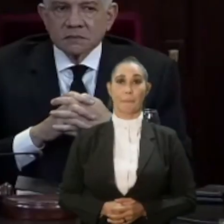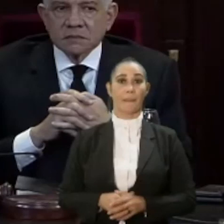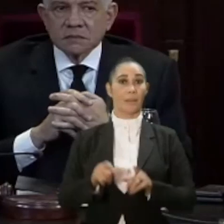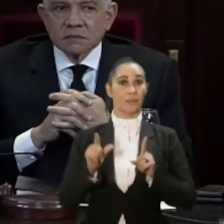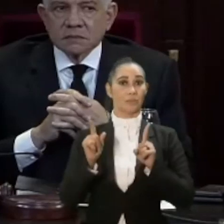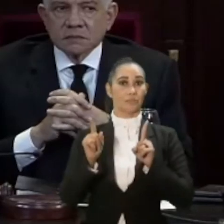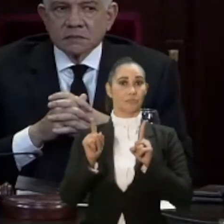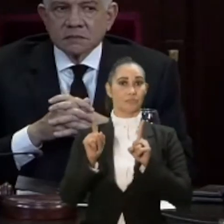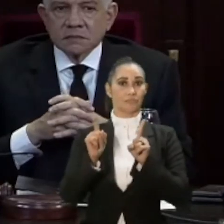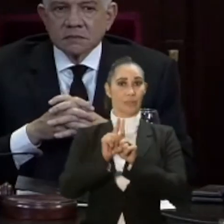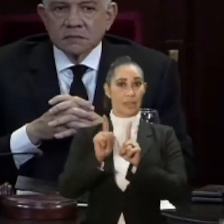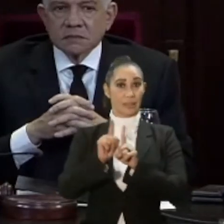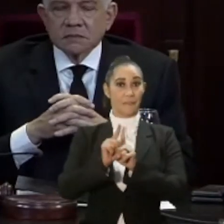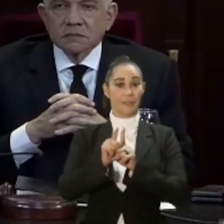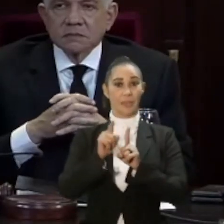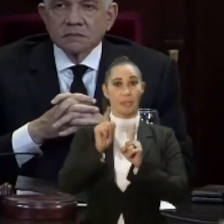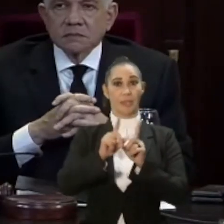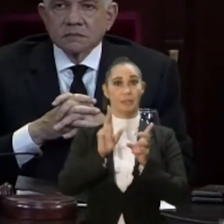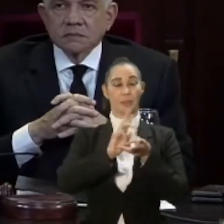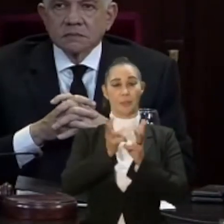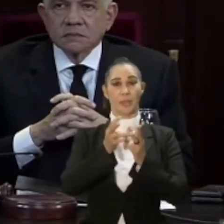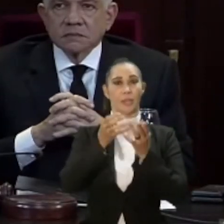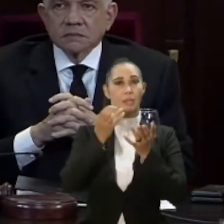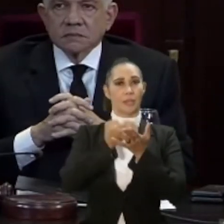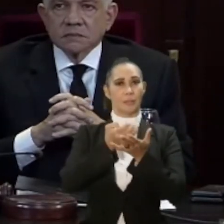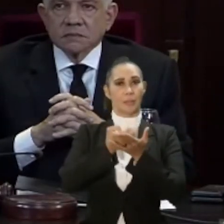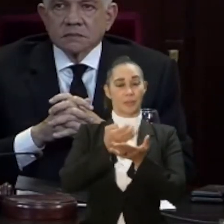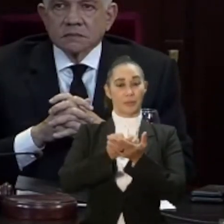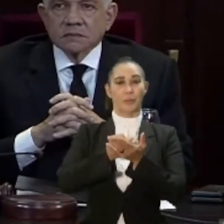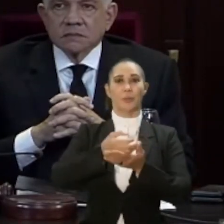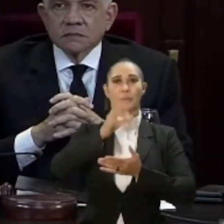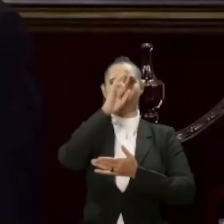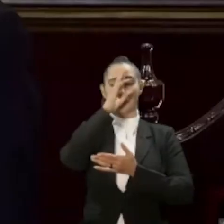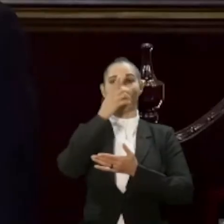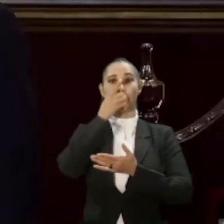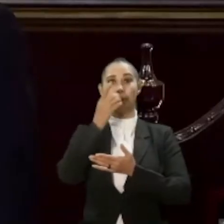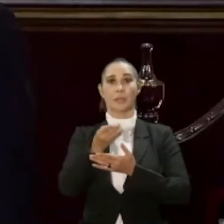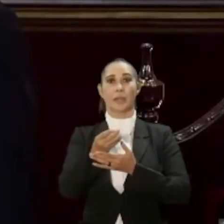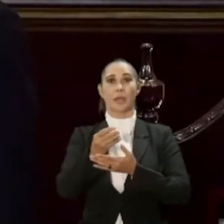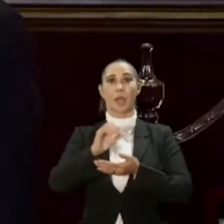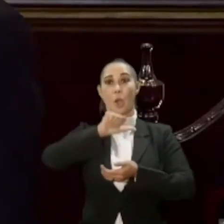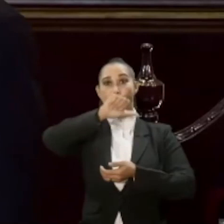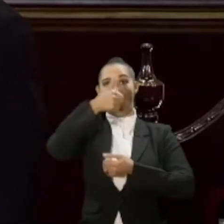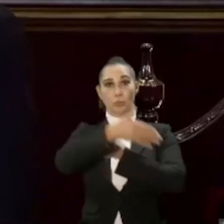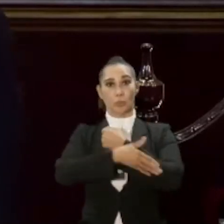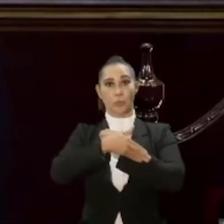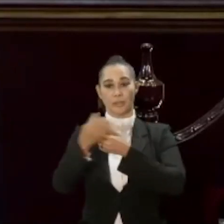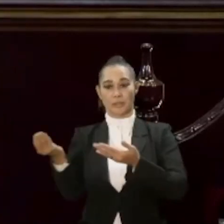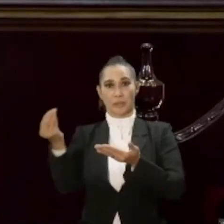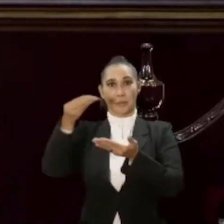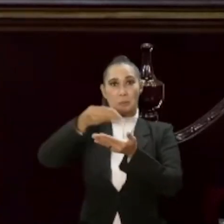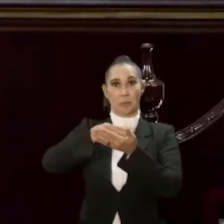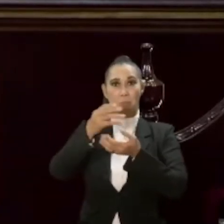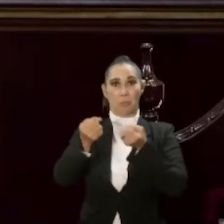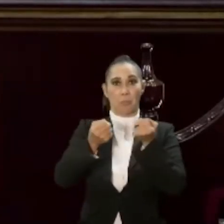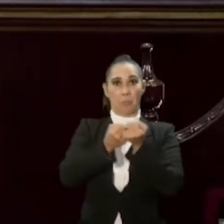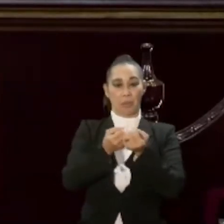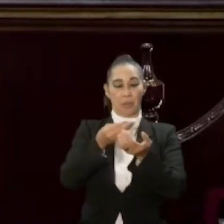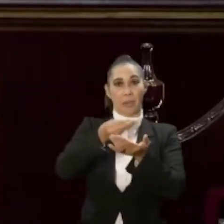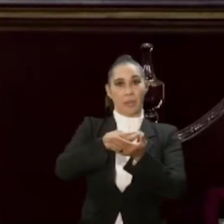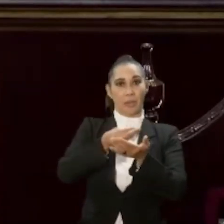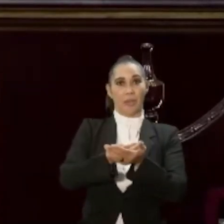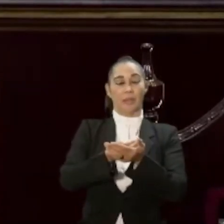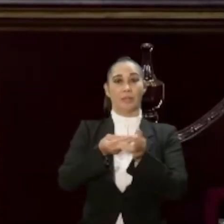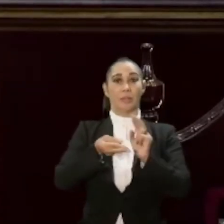Además, este buen clima de la economía dominicana ha posibilitado nuevas inversiones. Según las cifras preliminares del